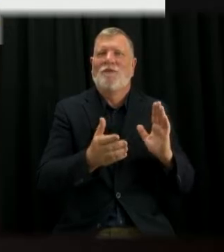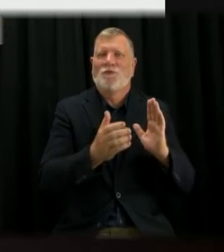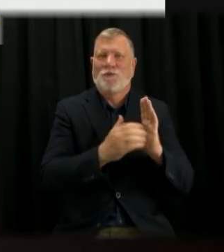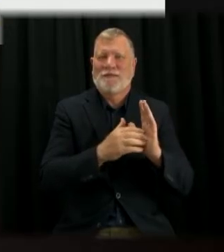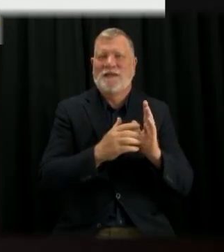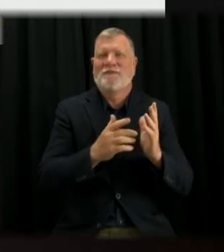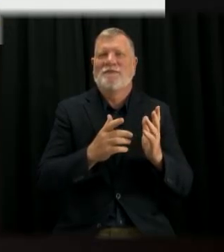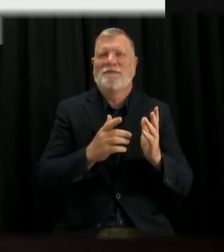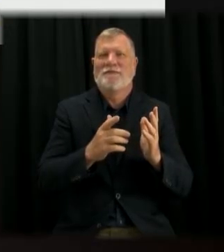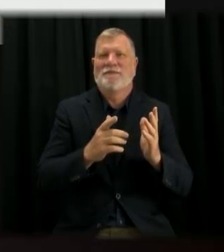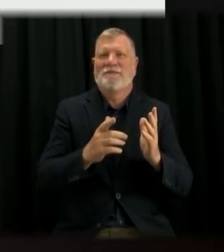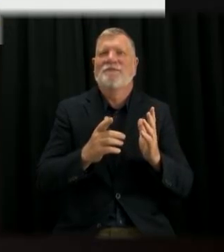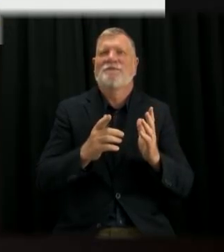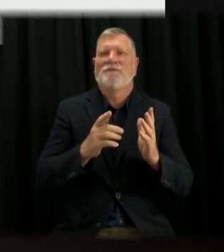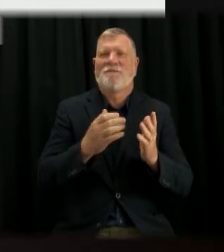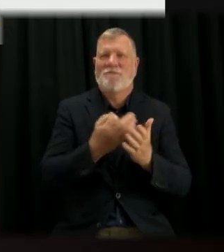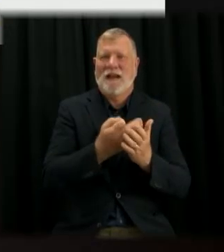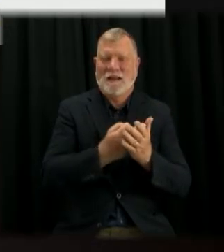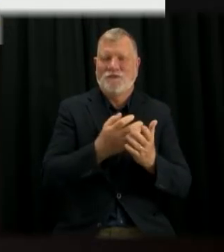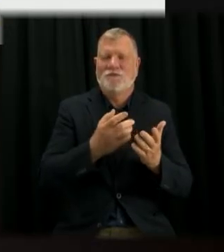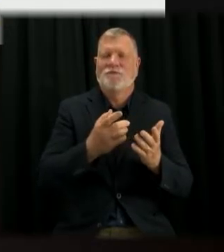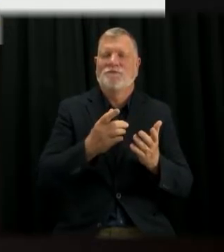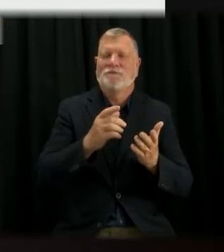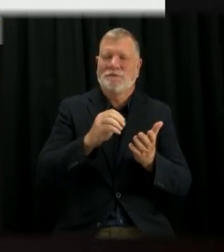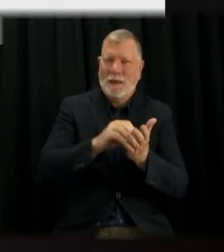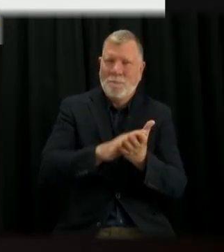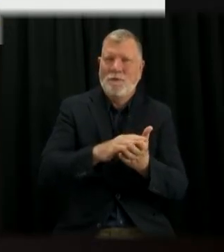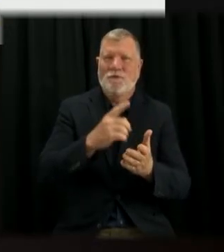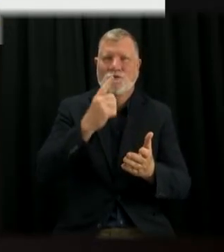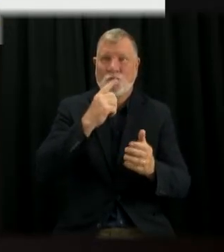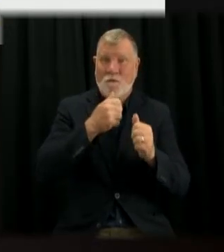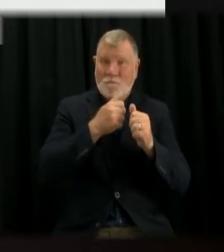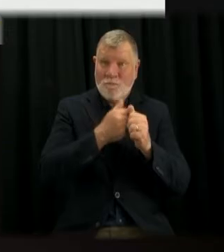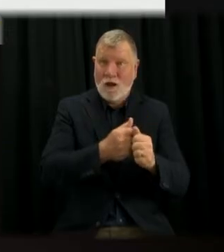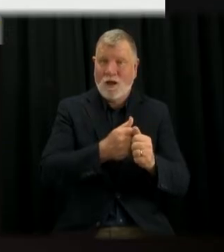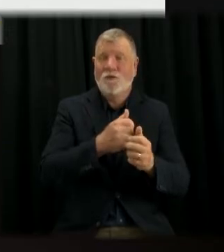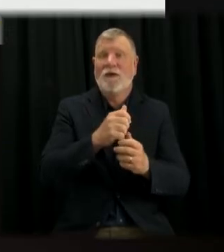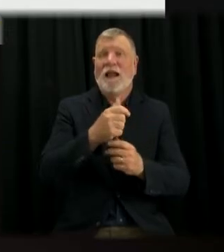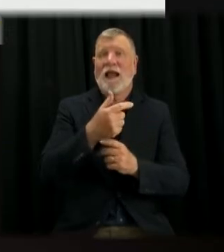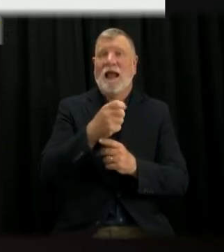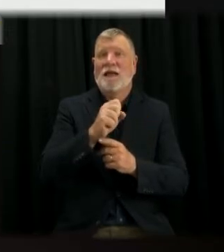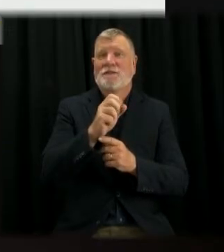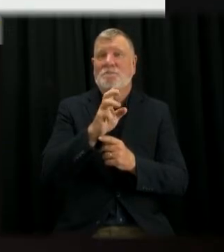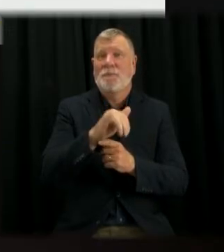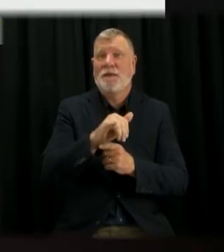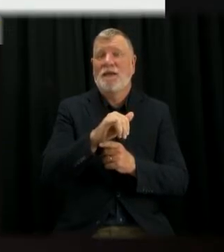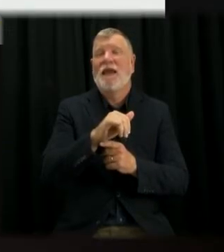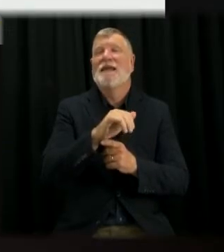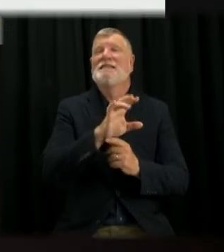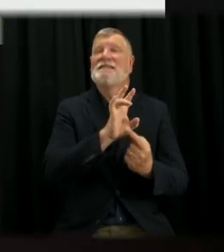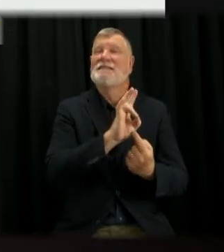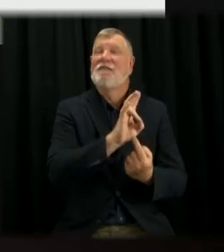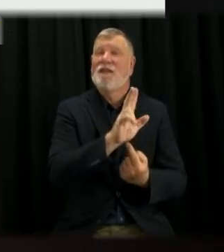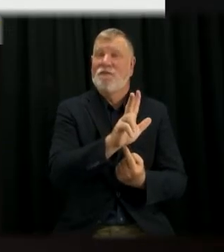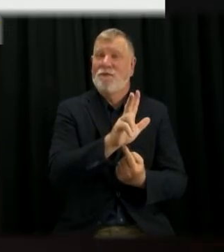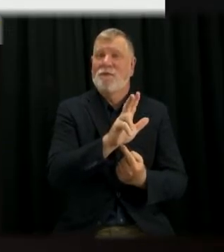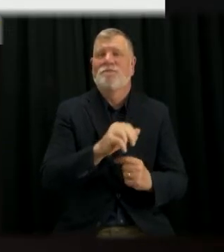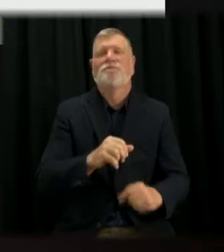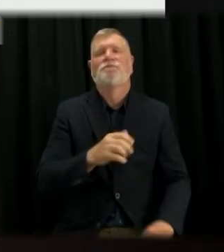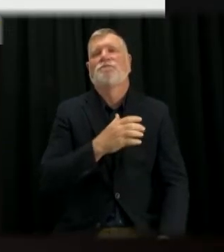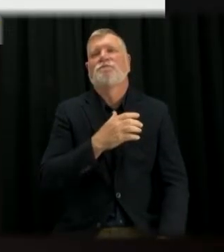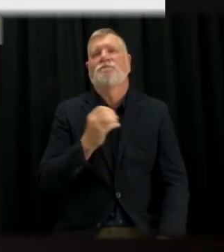estamos esperando a la remisión de estos estados financieros para considerar los GASPI